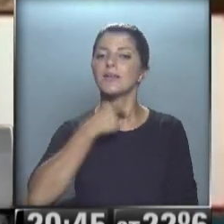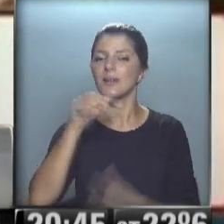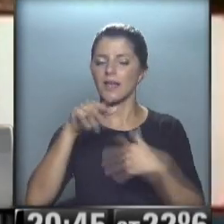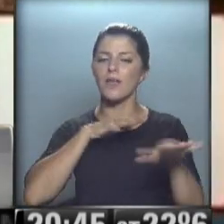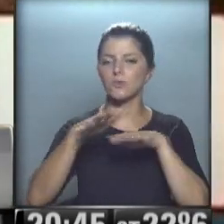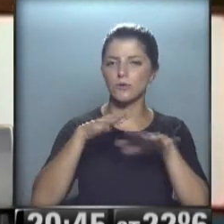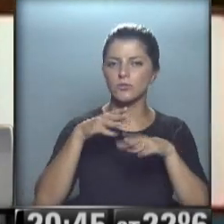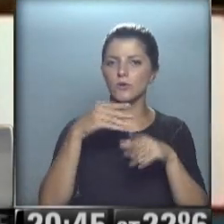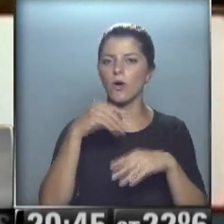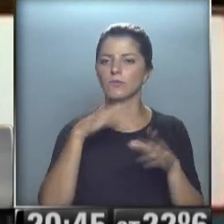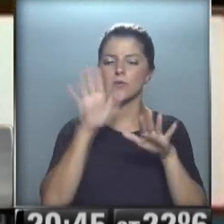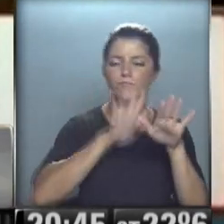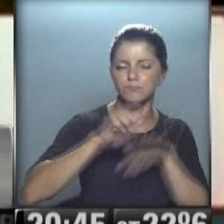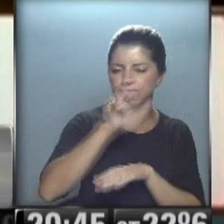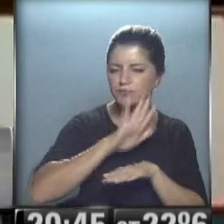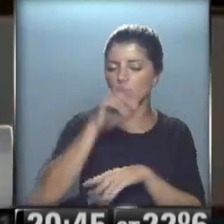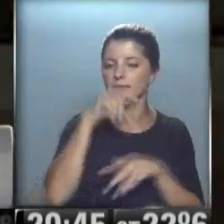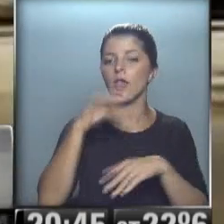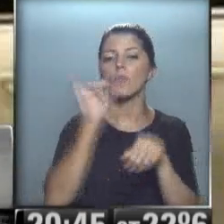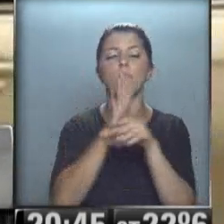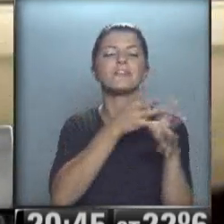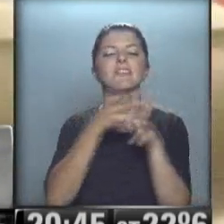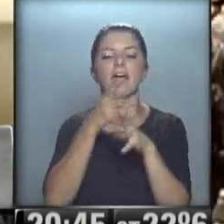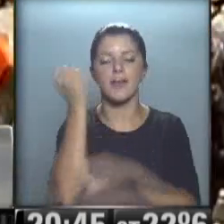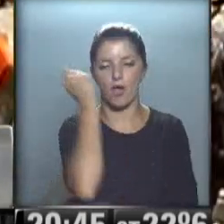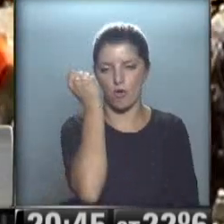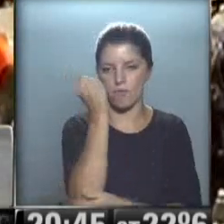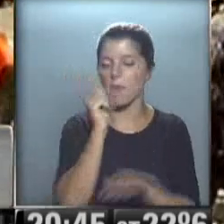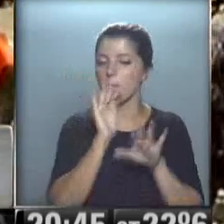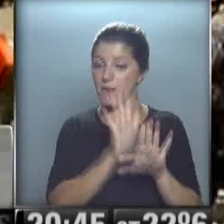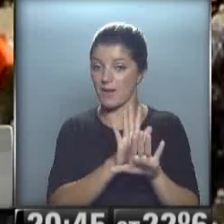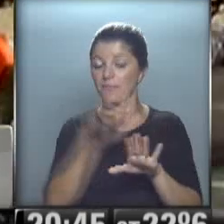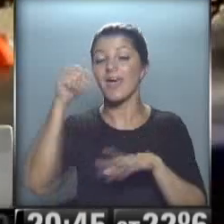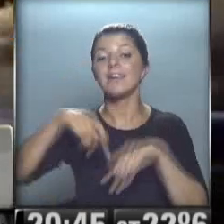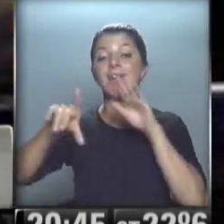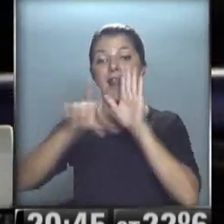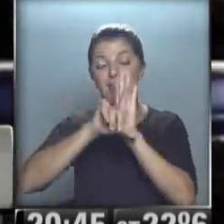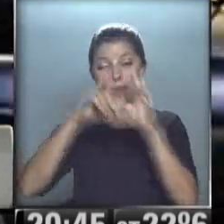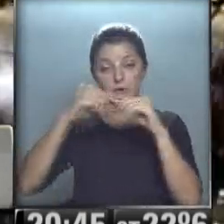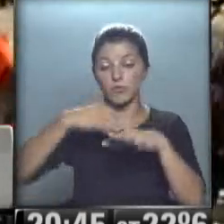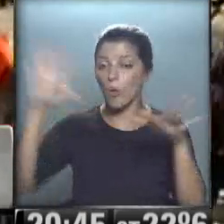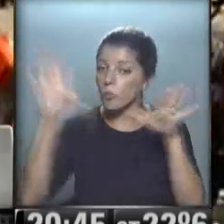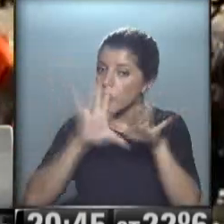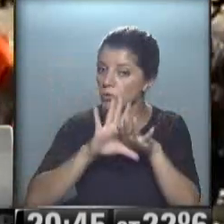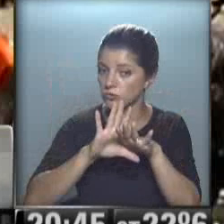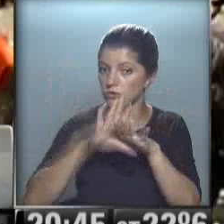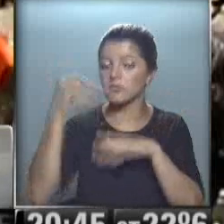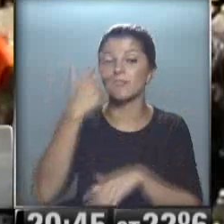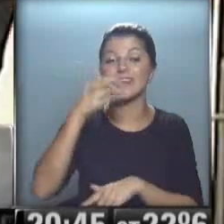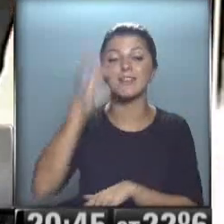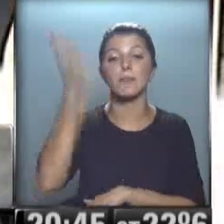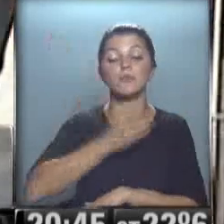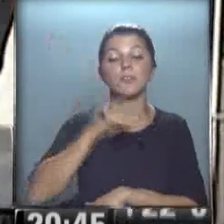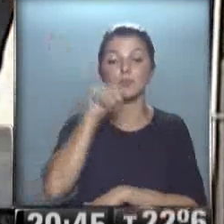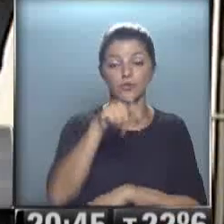especulación y la llamada guerra económica. La ley de precios justos establece un máximo de 30% de ganancia para